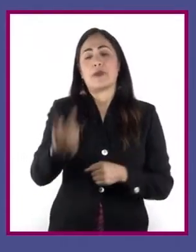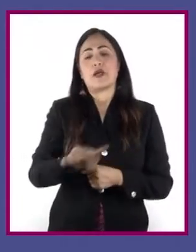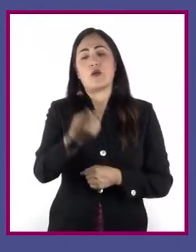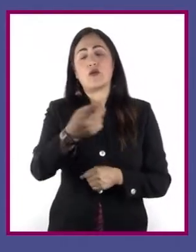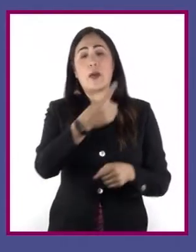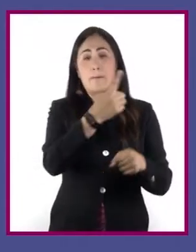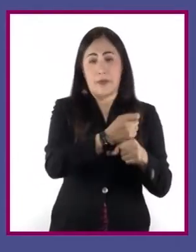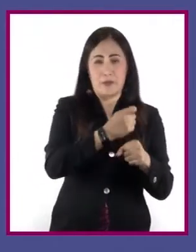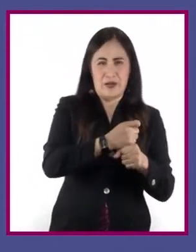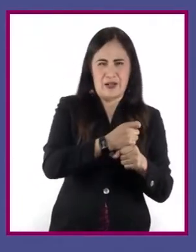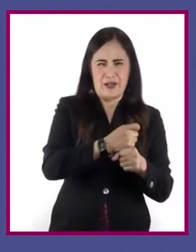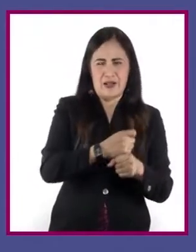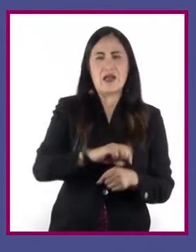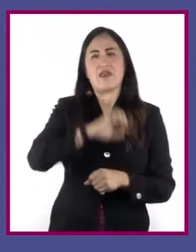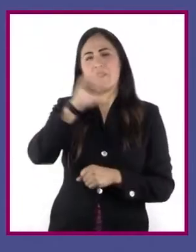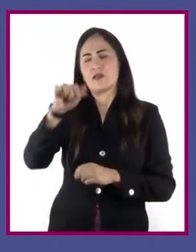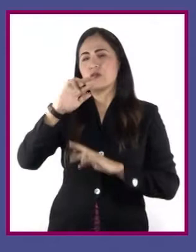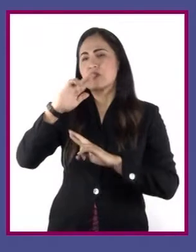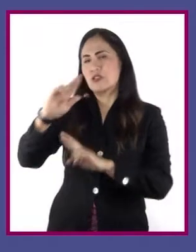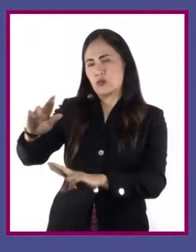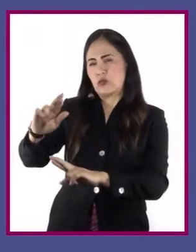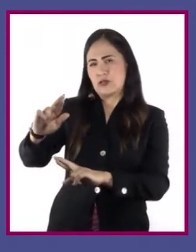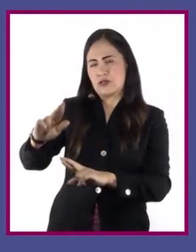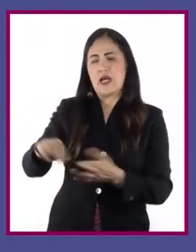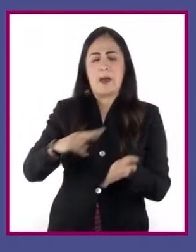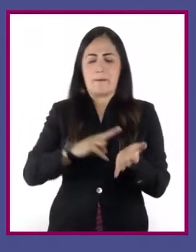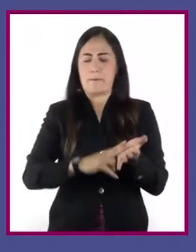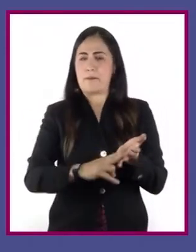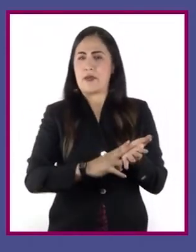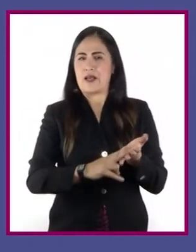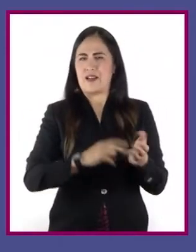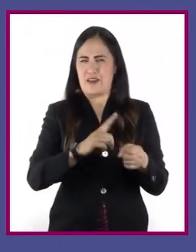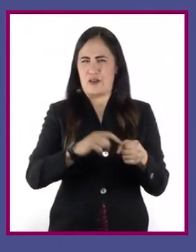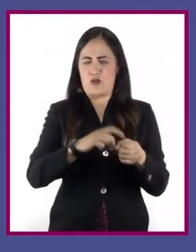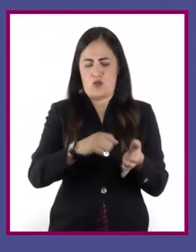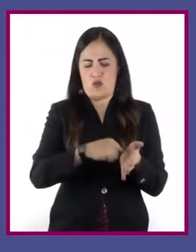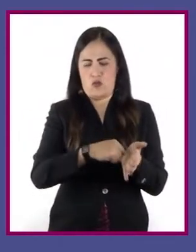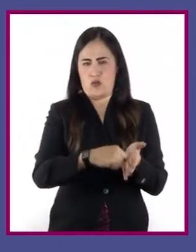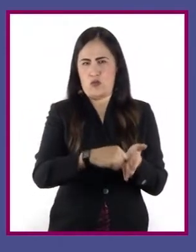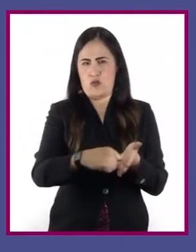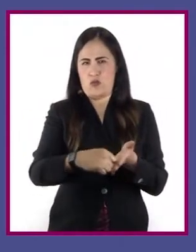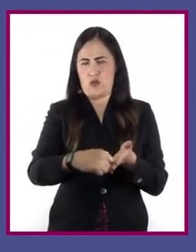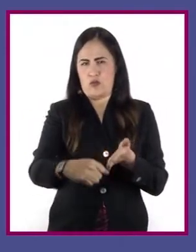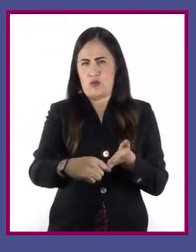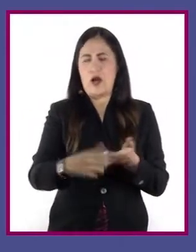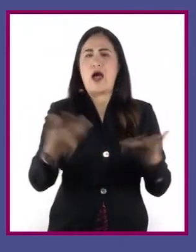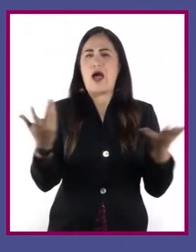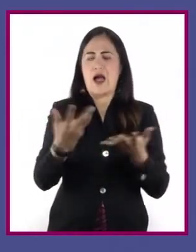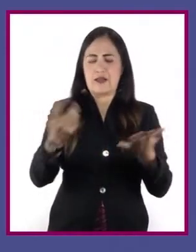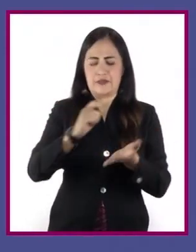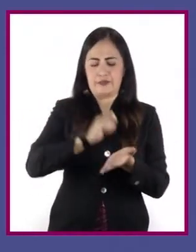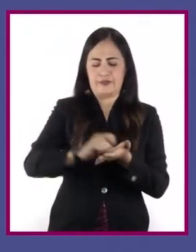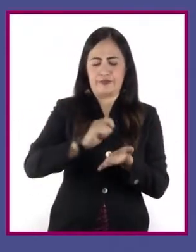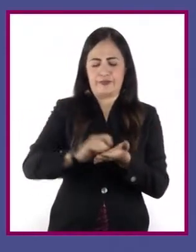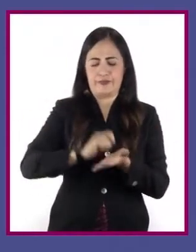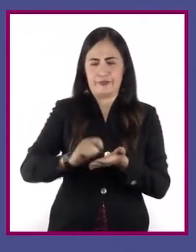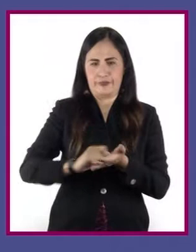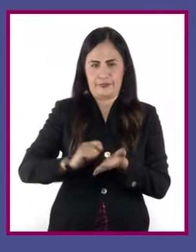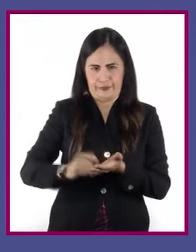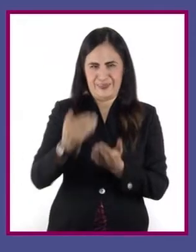y respuesta, subrayamos en verde las oraciones que nos sirven para realizar el borrador de la